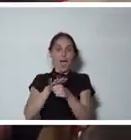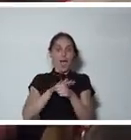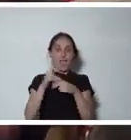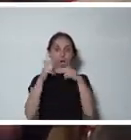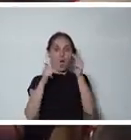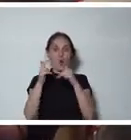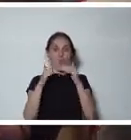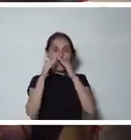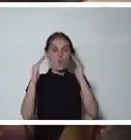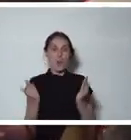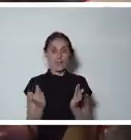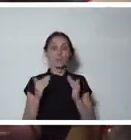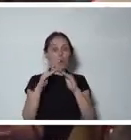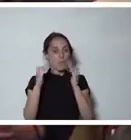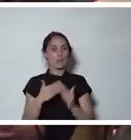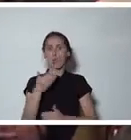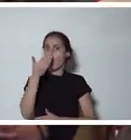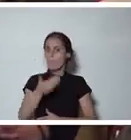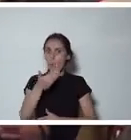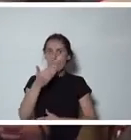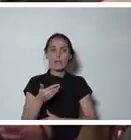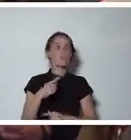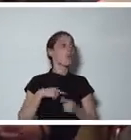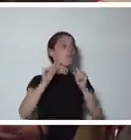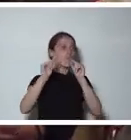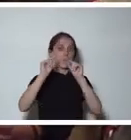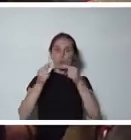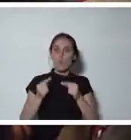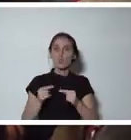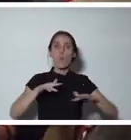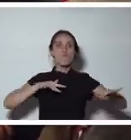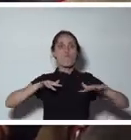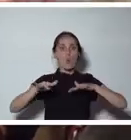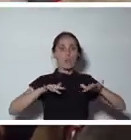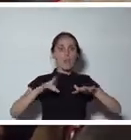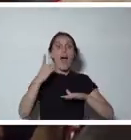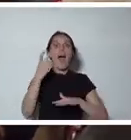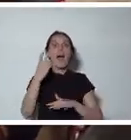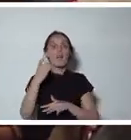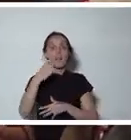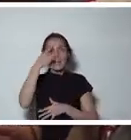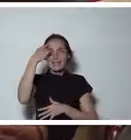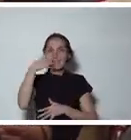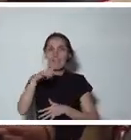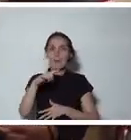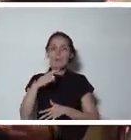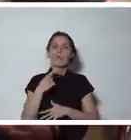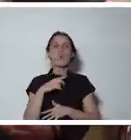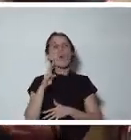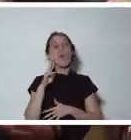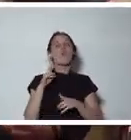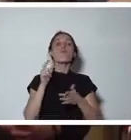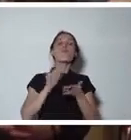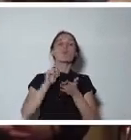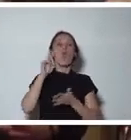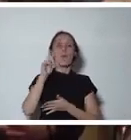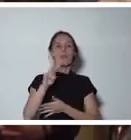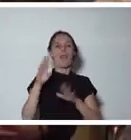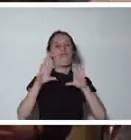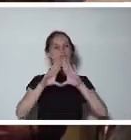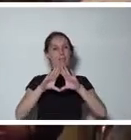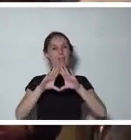etcétera por lo tanto urbanismo presupuestos movilidad es todo que necesita una mirada feminista para conseguir una